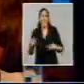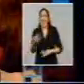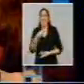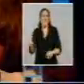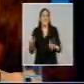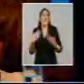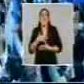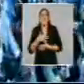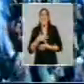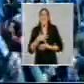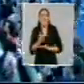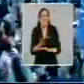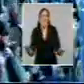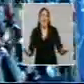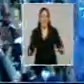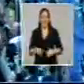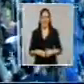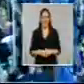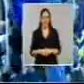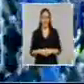brindado.